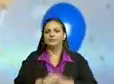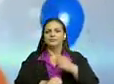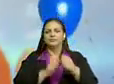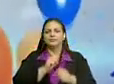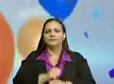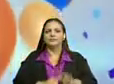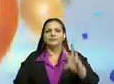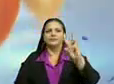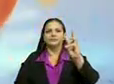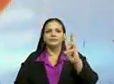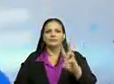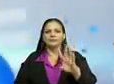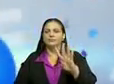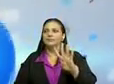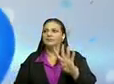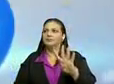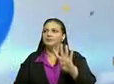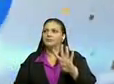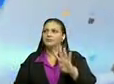64 años,